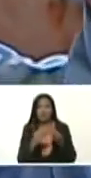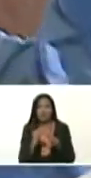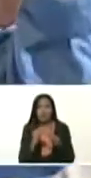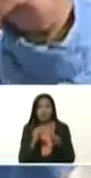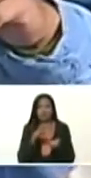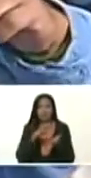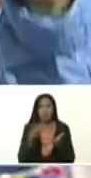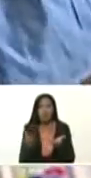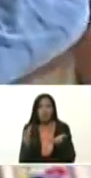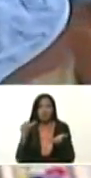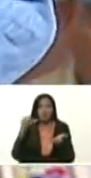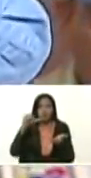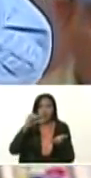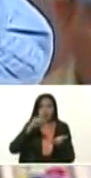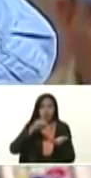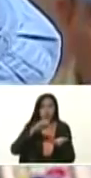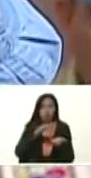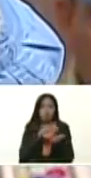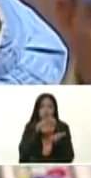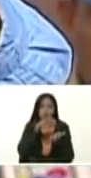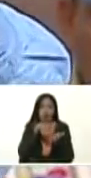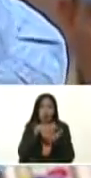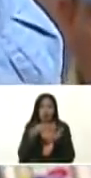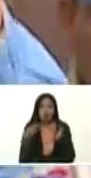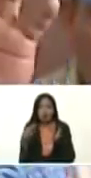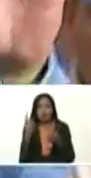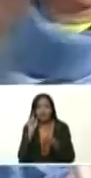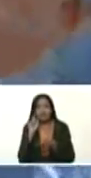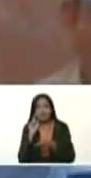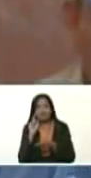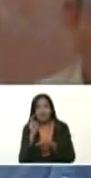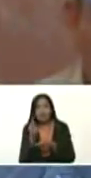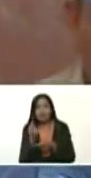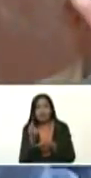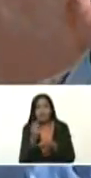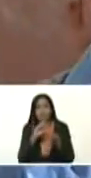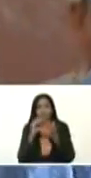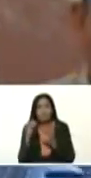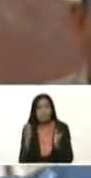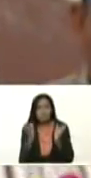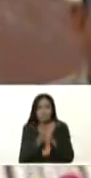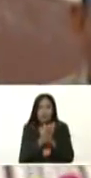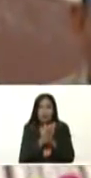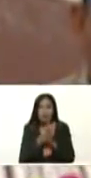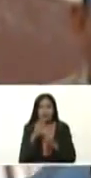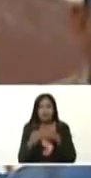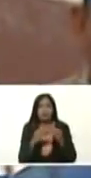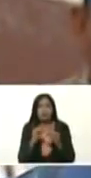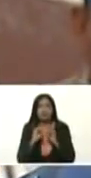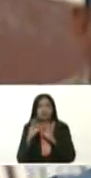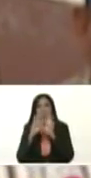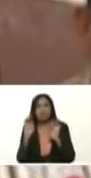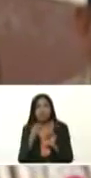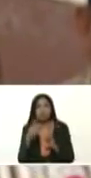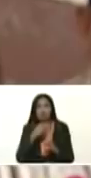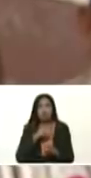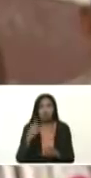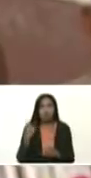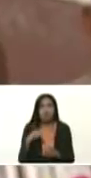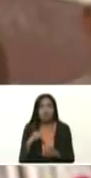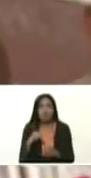para vaciar ese acero y hacer nuestras piezas. Y simplemente mecanizarlas, y de esa manera tenemos un